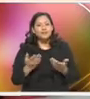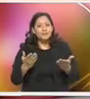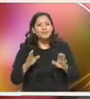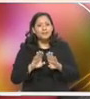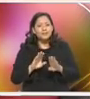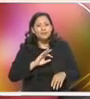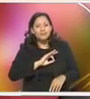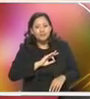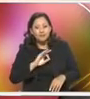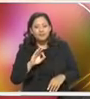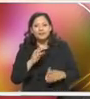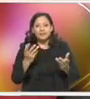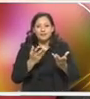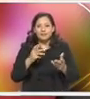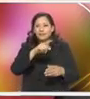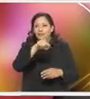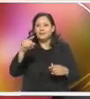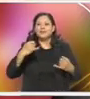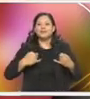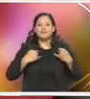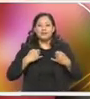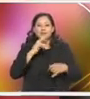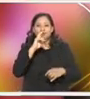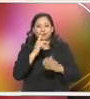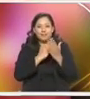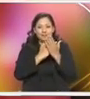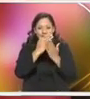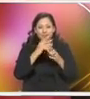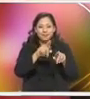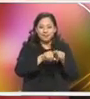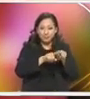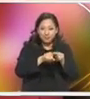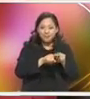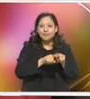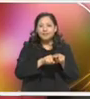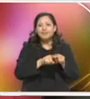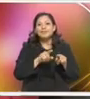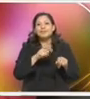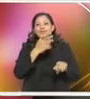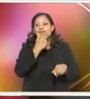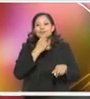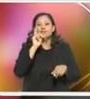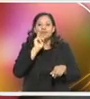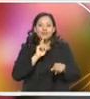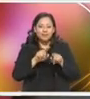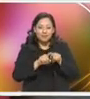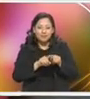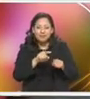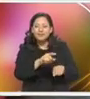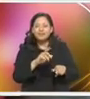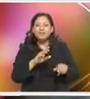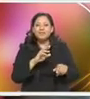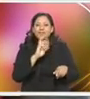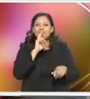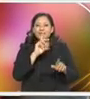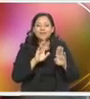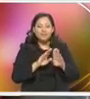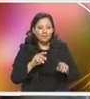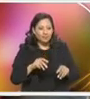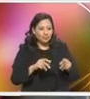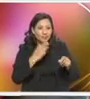¿Cómo podemos hacer que se lleven mejor los adolescentes con sus hermanos o con sus hermanitos? Muchas veces si les ponemos